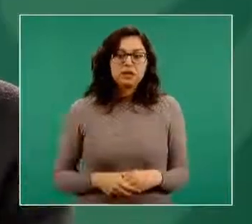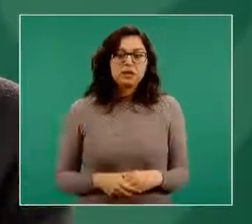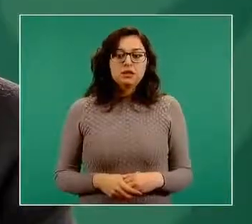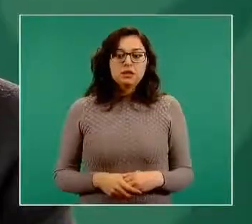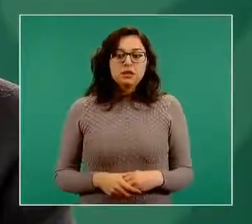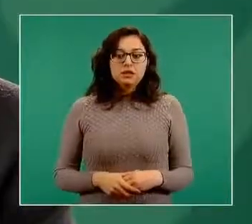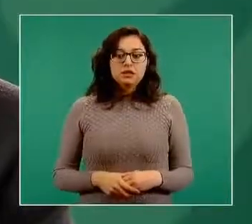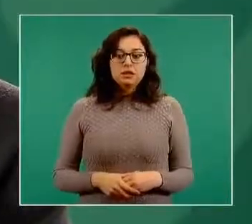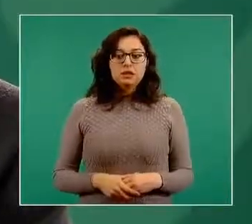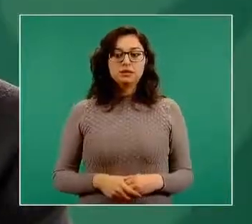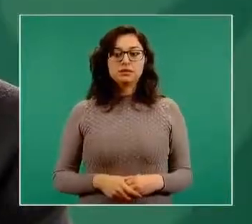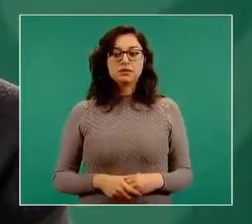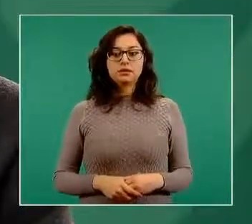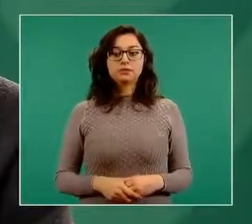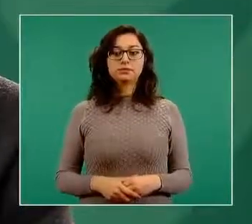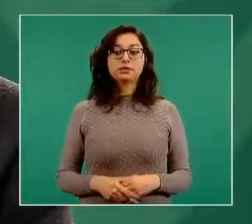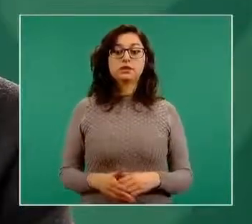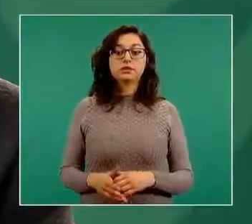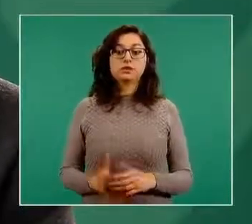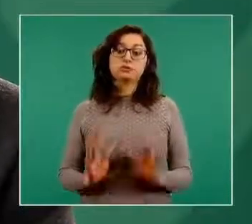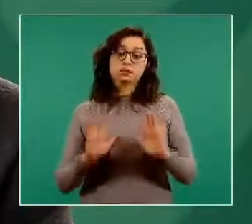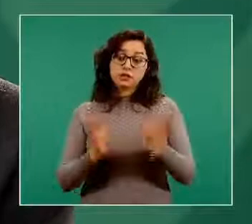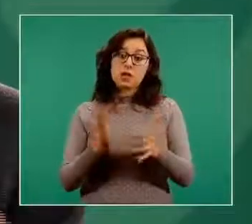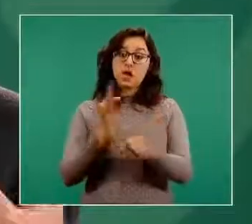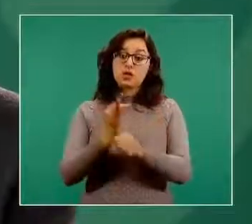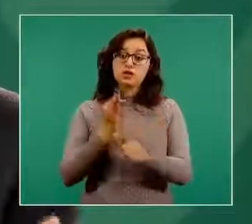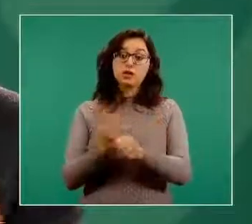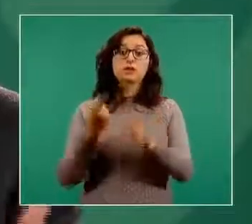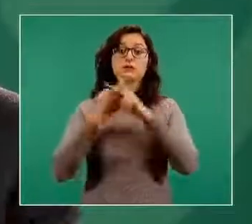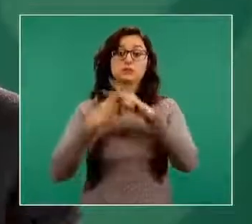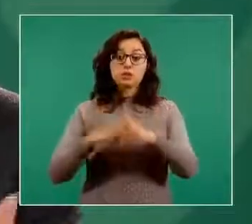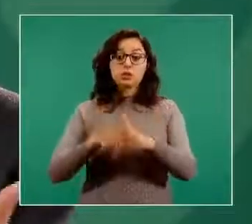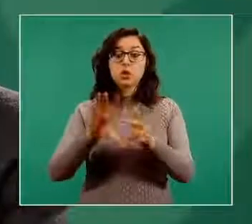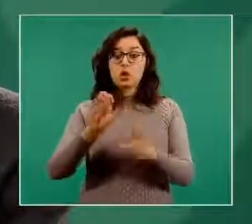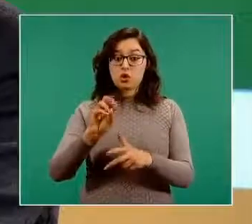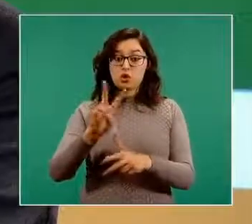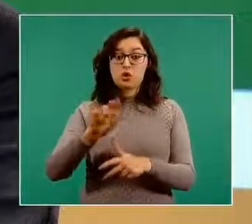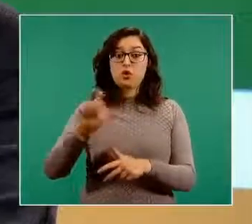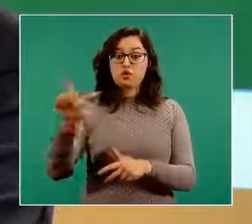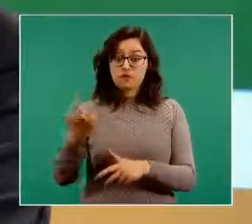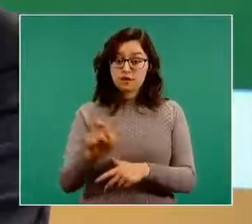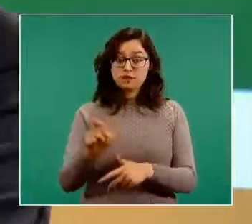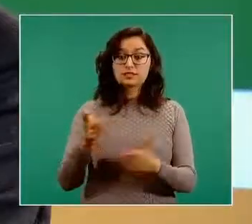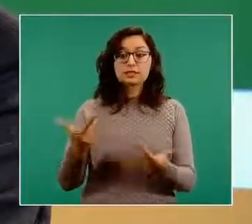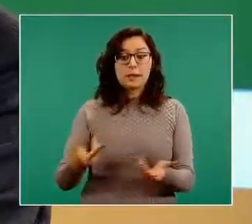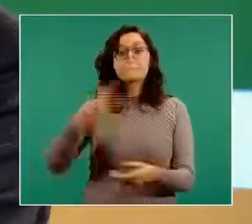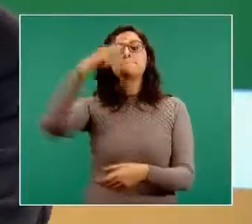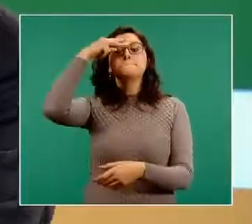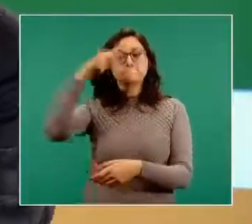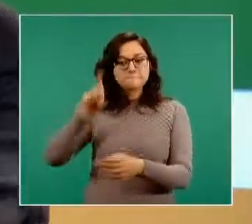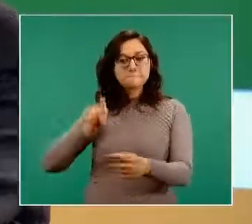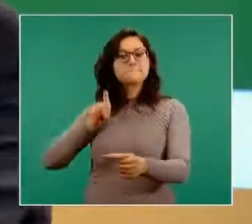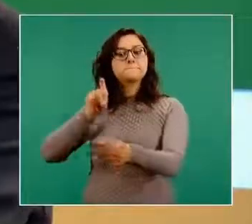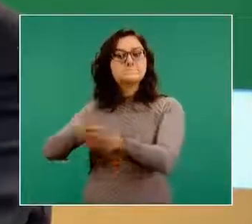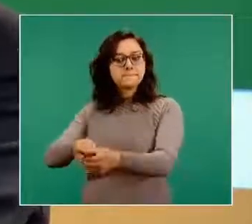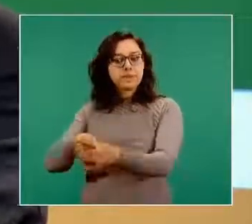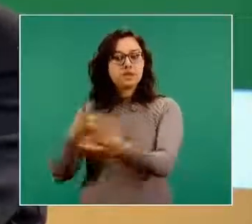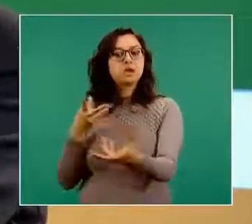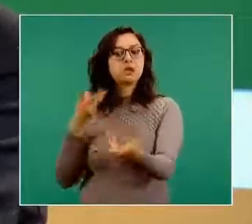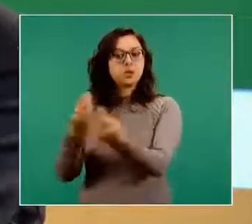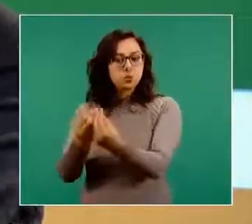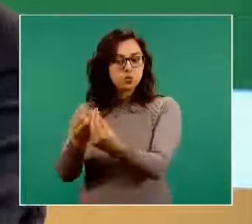ronda de abastecimiento con COVAX. Por supuesto, México, que es parte de los países adheridos a COVAX, ya